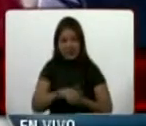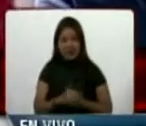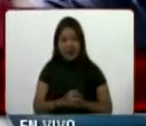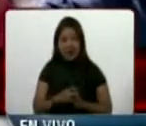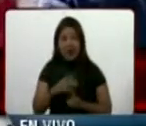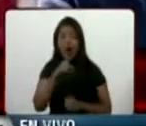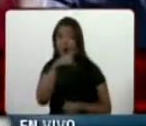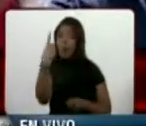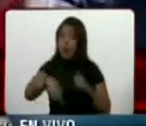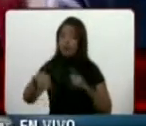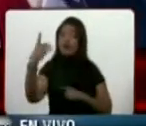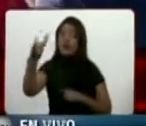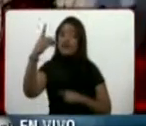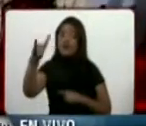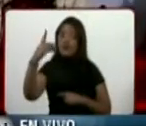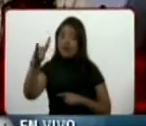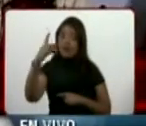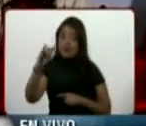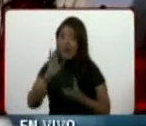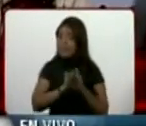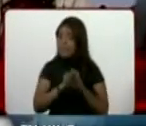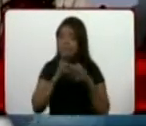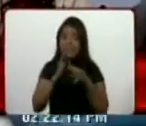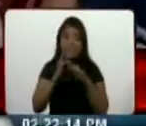Bolivia, grandes amigas,